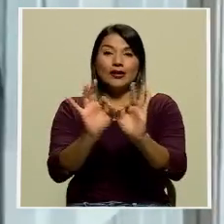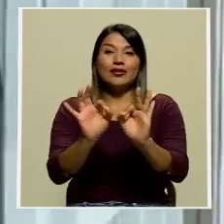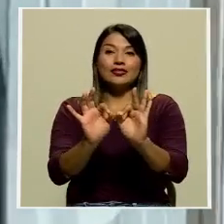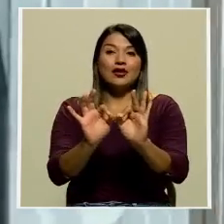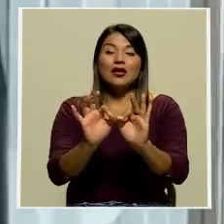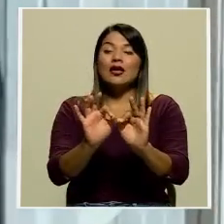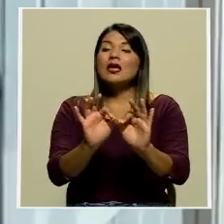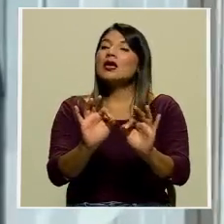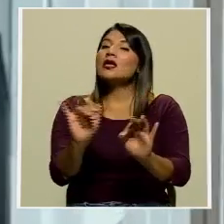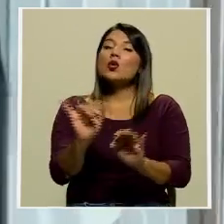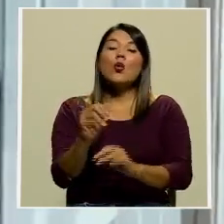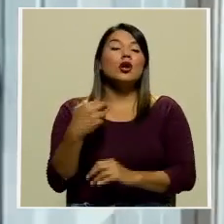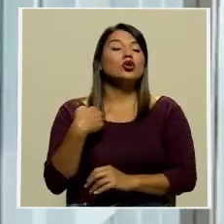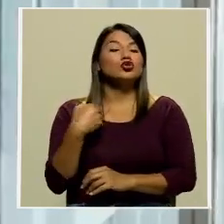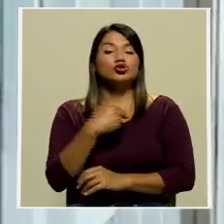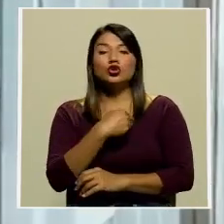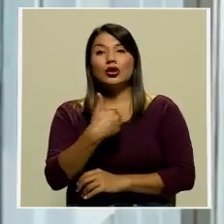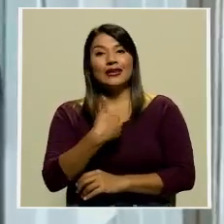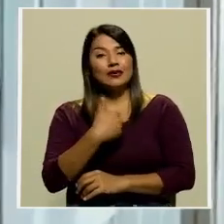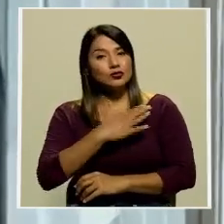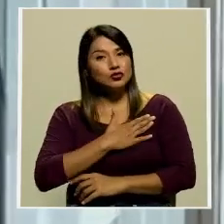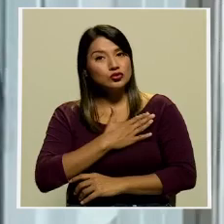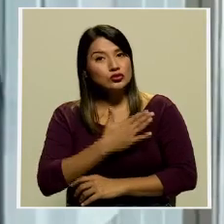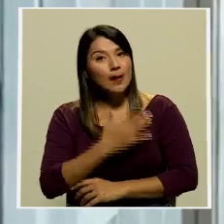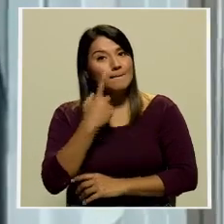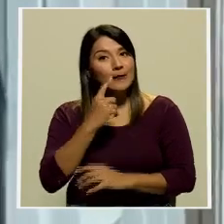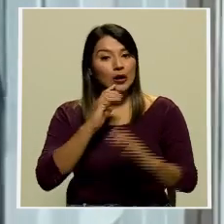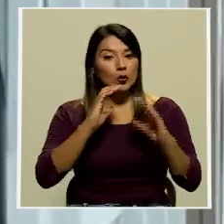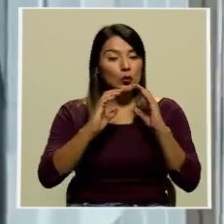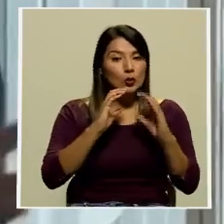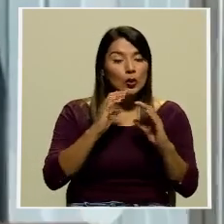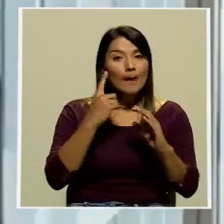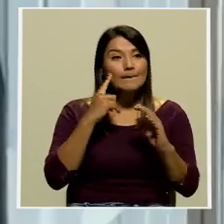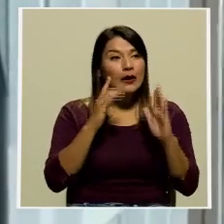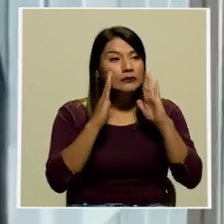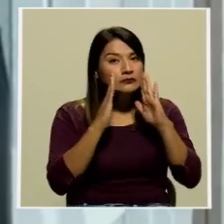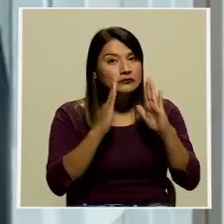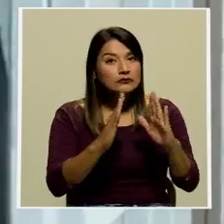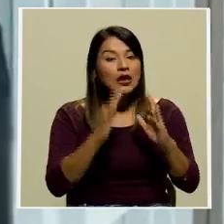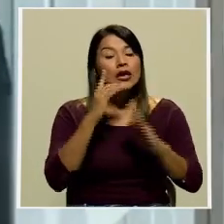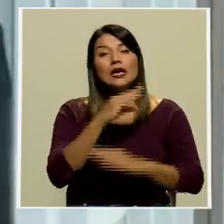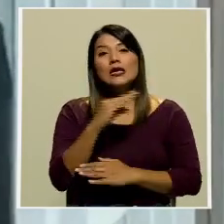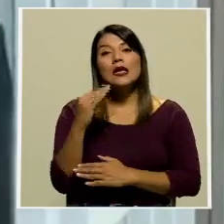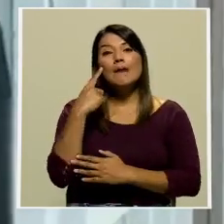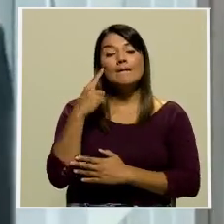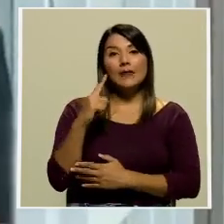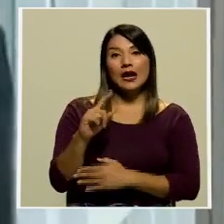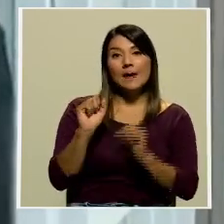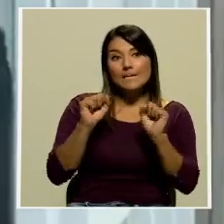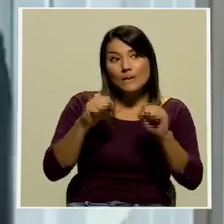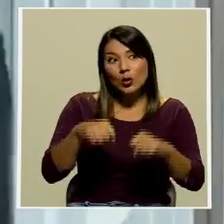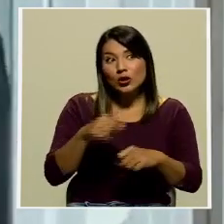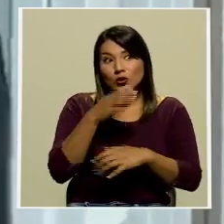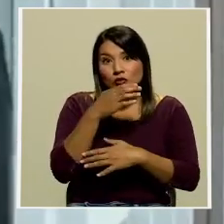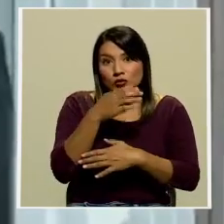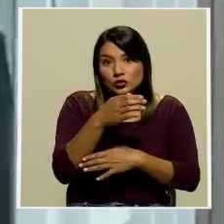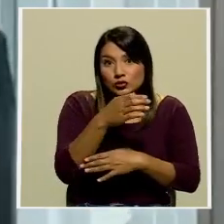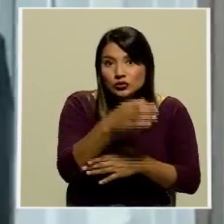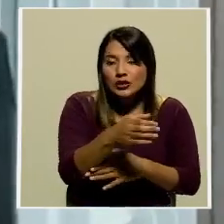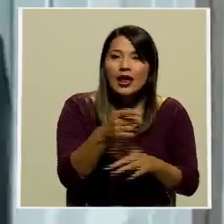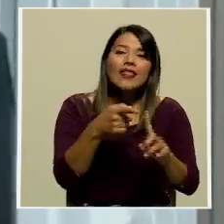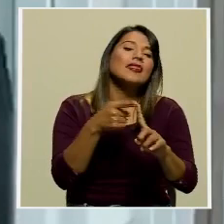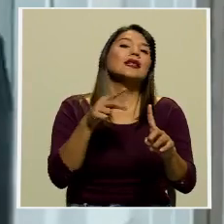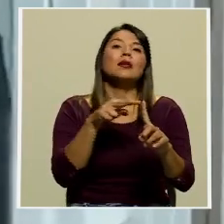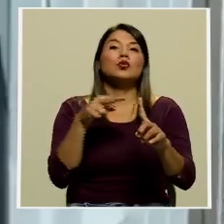la apertura para conversar, para escuchar y para sugerir incluso desde el punto de